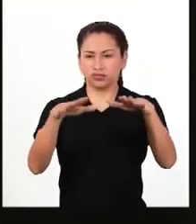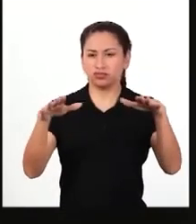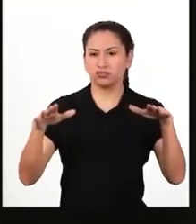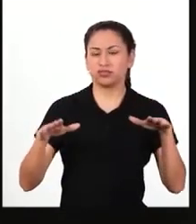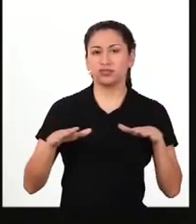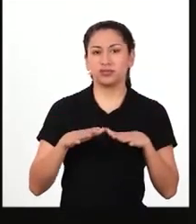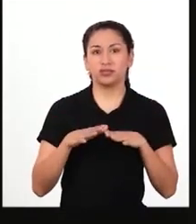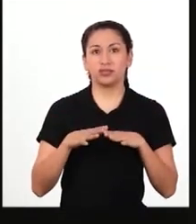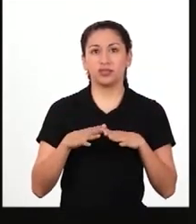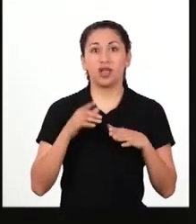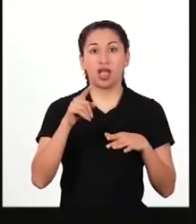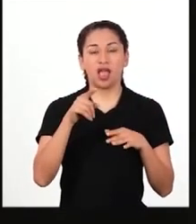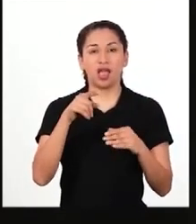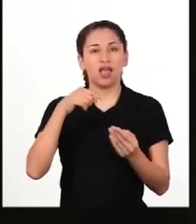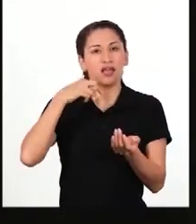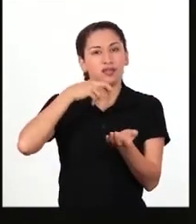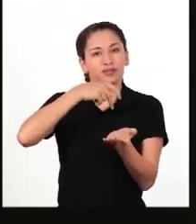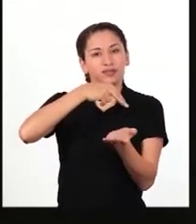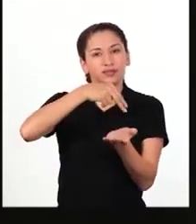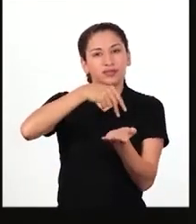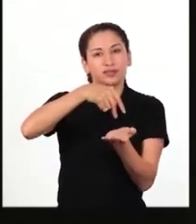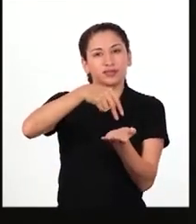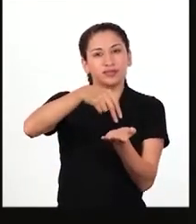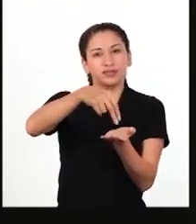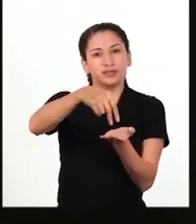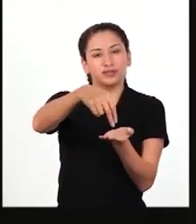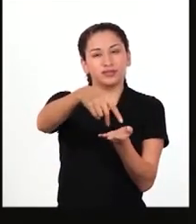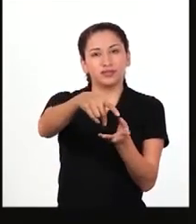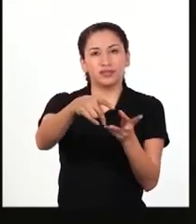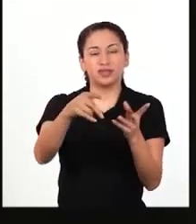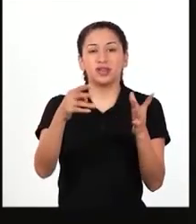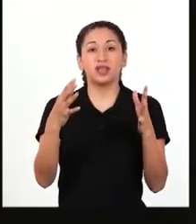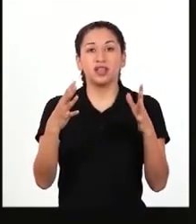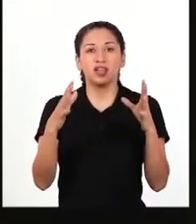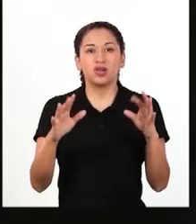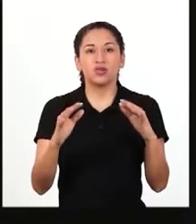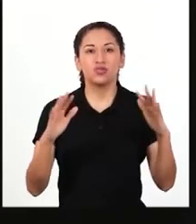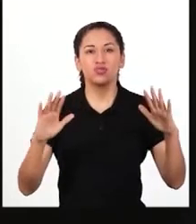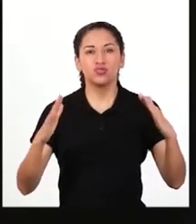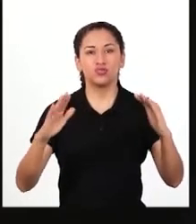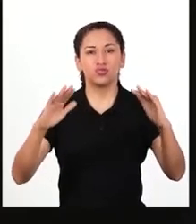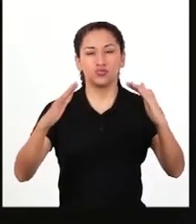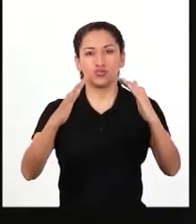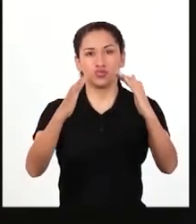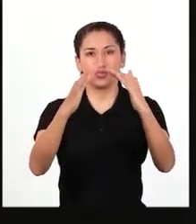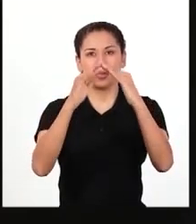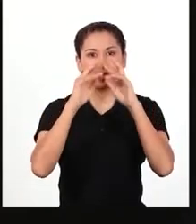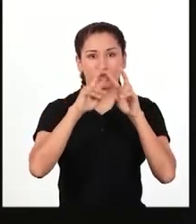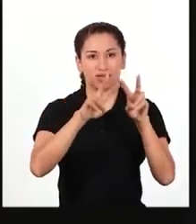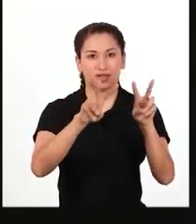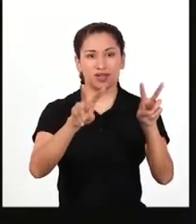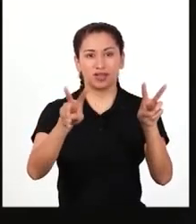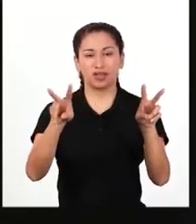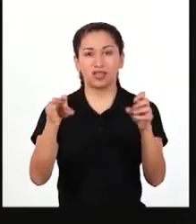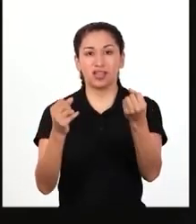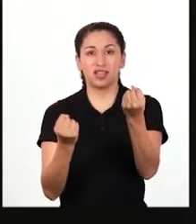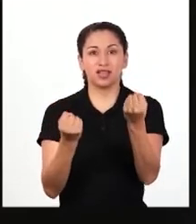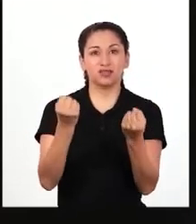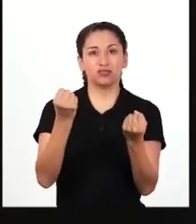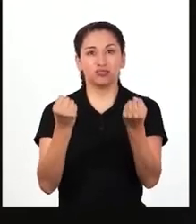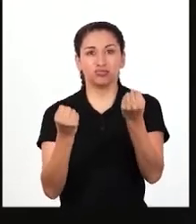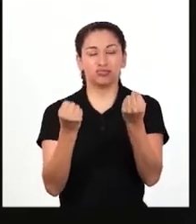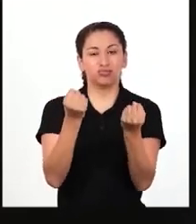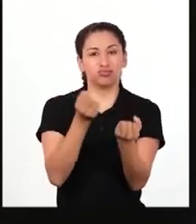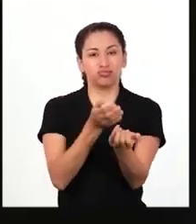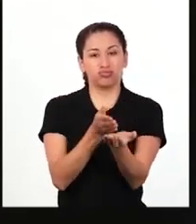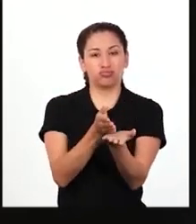La comparsa. Allí van sobre el hielo las figurantas, sepultando en la bruma su paranieve, y